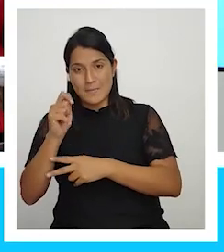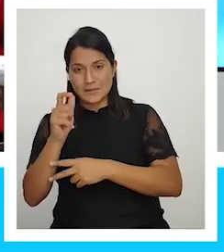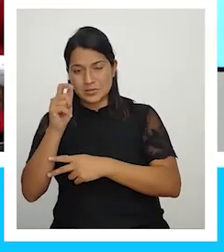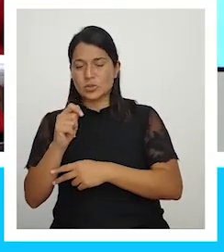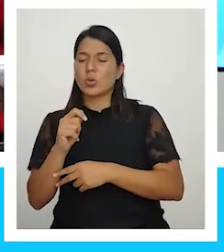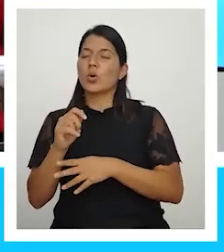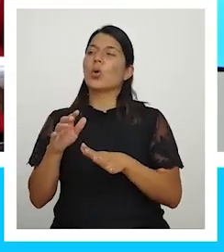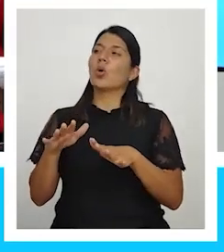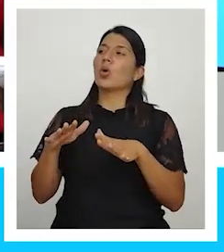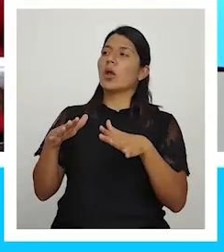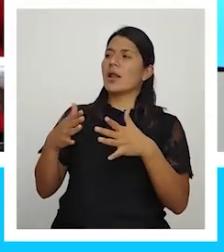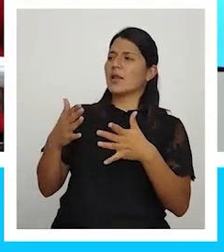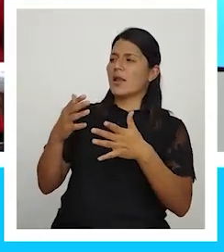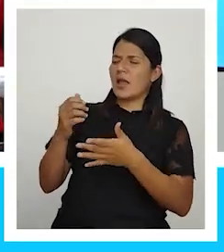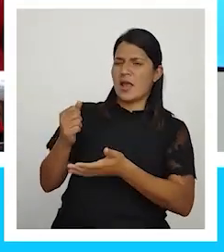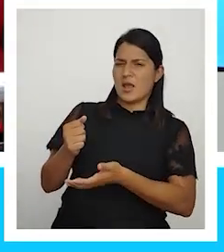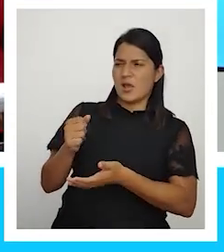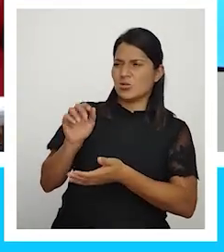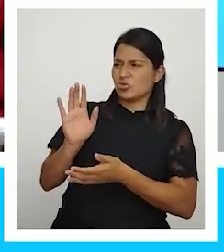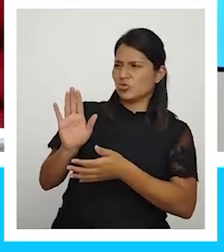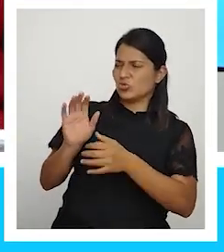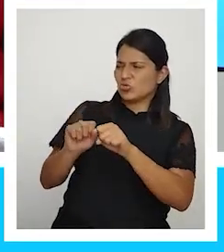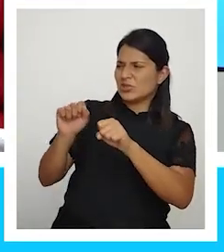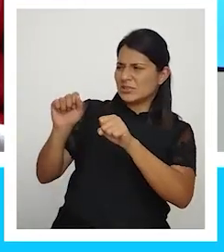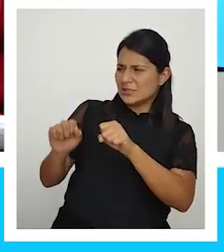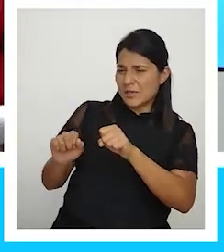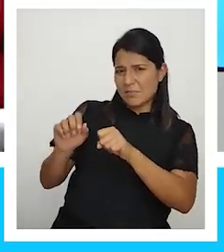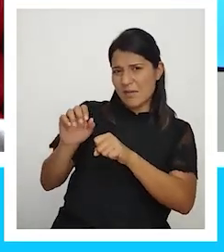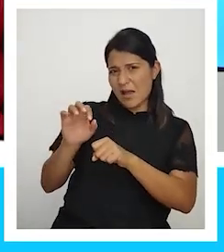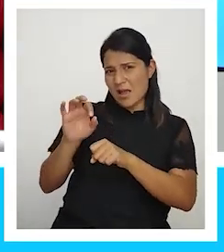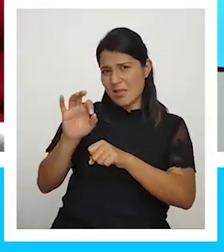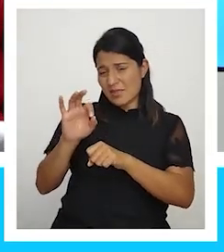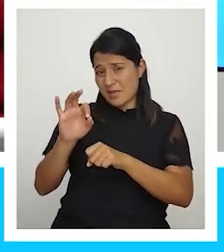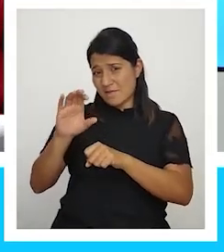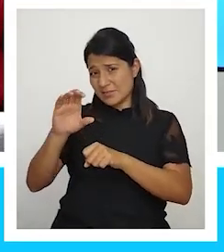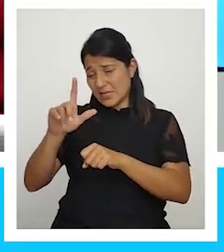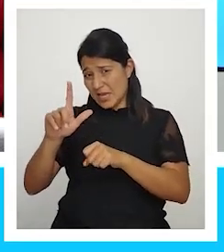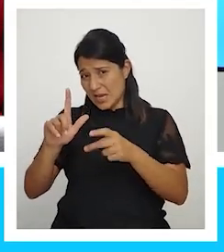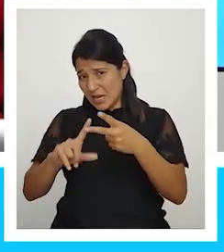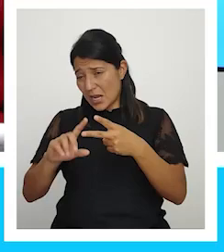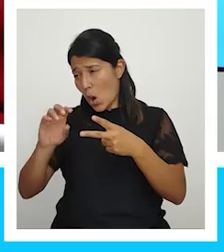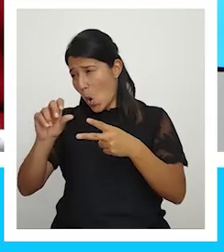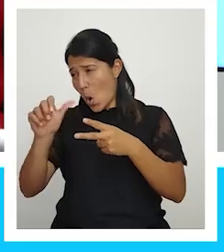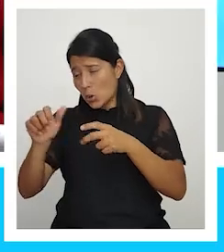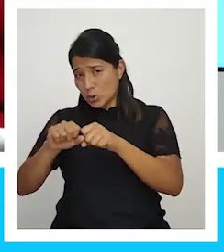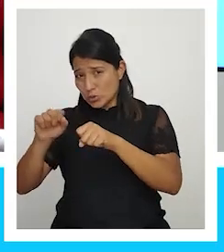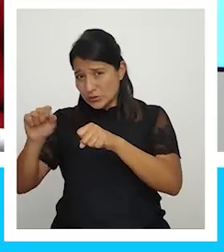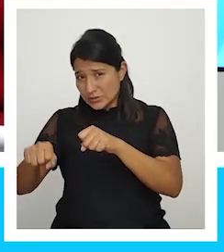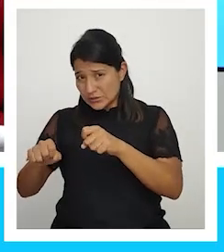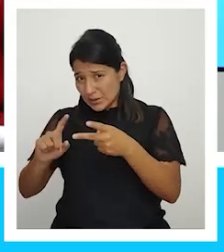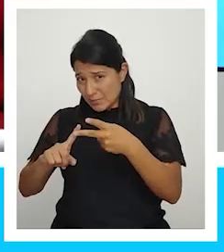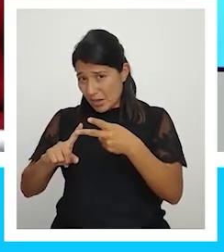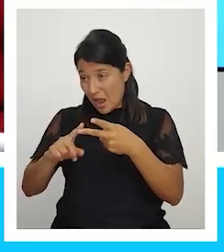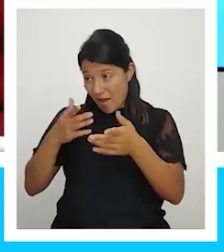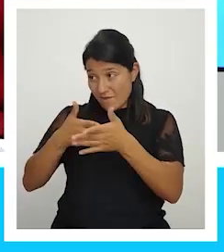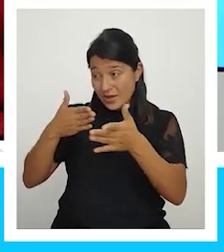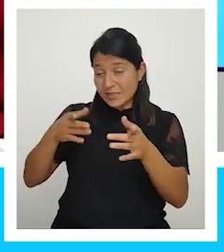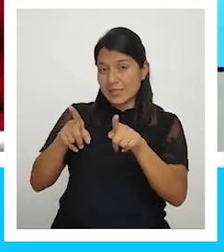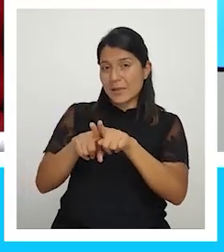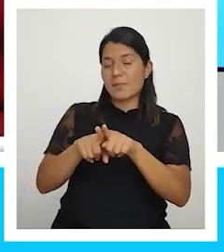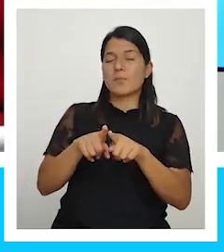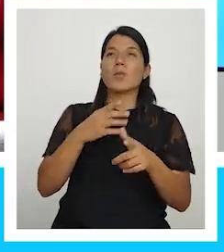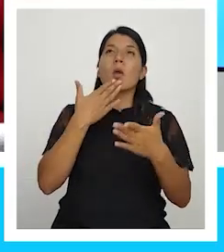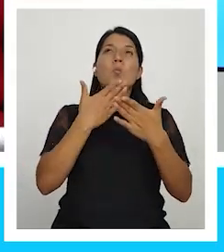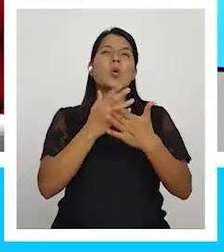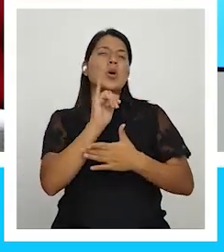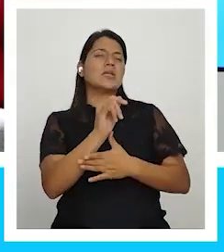o también en el régimen transitorio de reparto? ¿Afectará a ambos regímenes? Bueno, eso también lo hemos dicho, vean, porque esto es un poquito complicado.